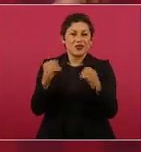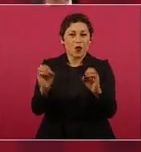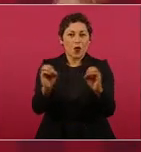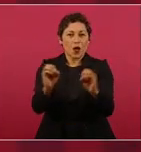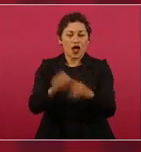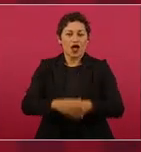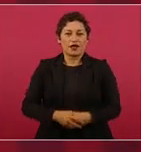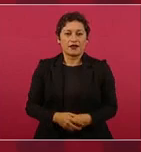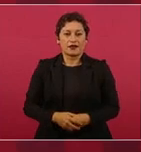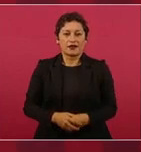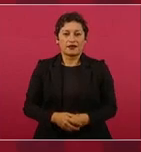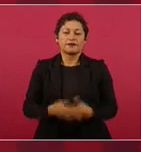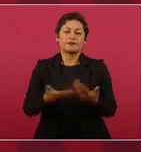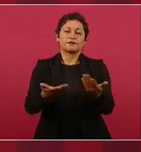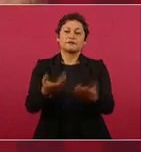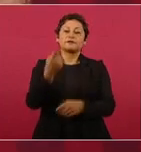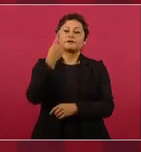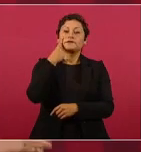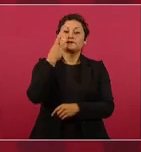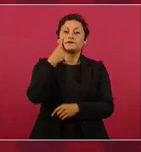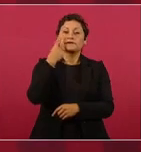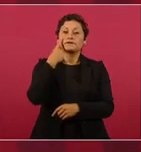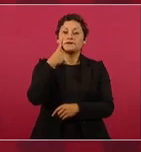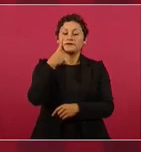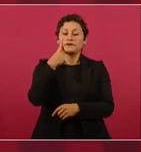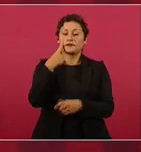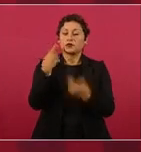Fíjense el cambio tan